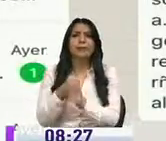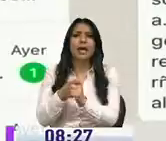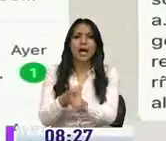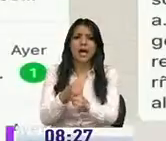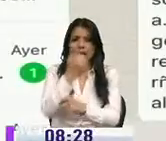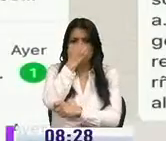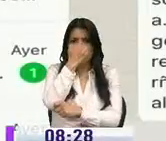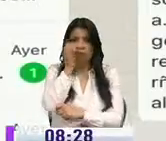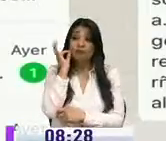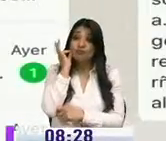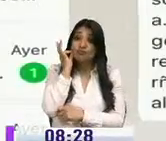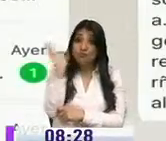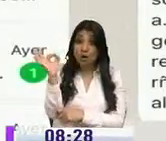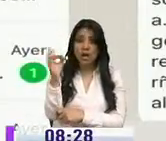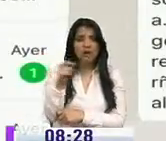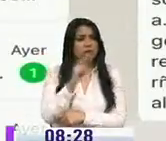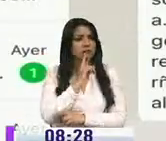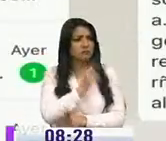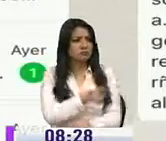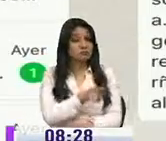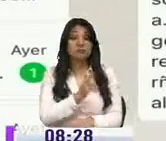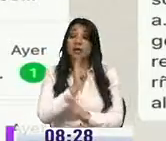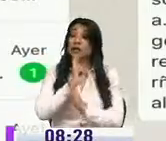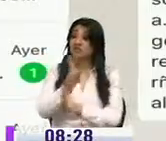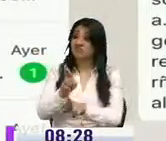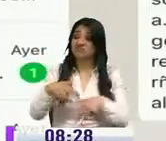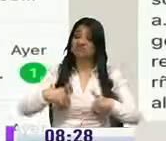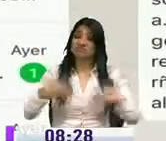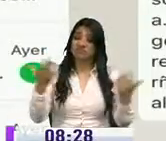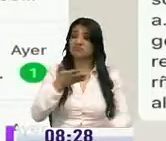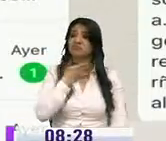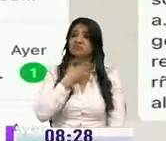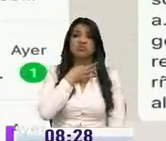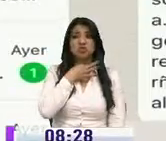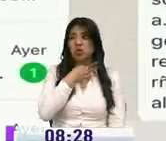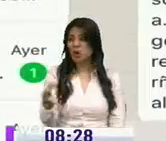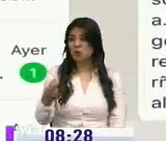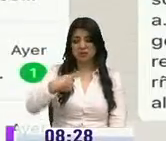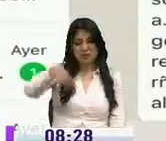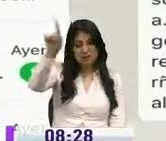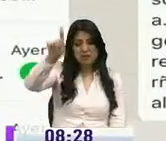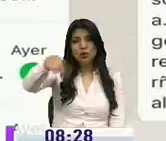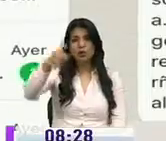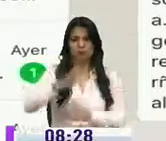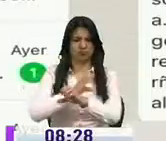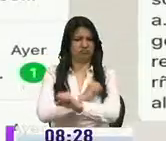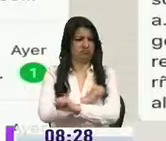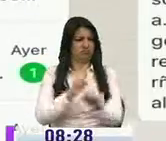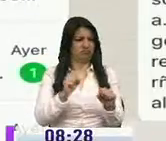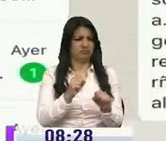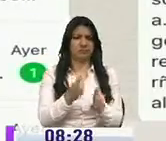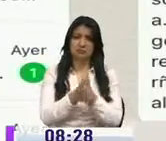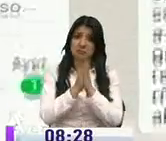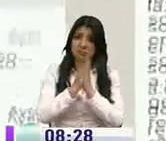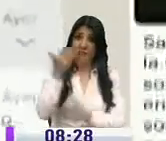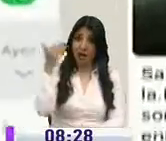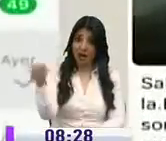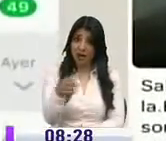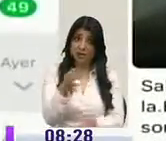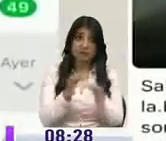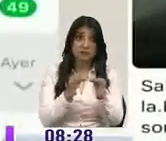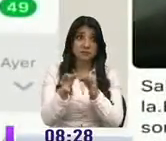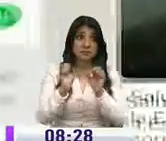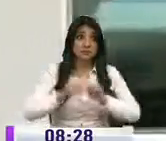y la señorita de la caseta de recaudación lo que respondió de manera grosera: si no le gusta, salga y coja otro bus. Una llamada al señor alcalde para aclarar